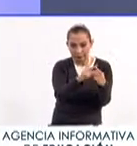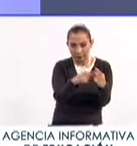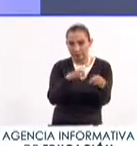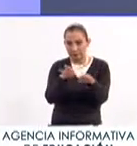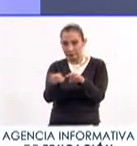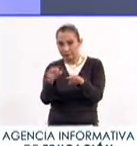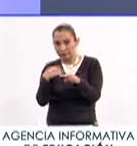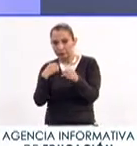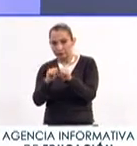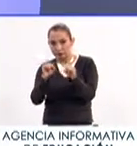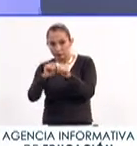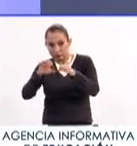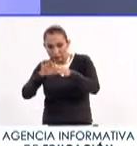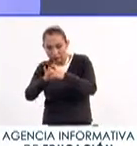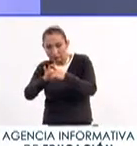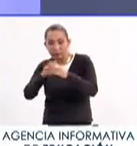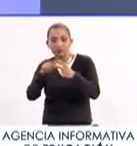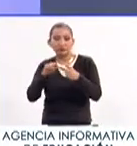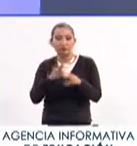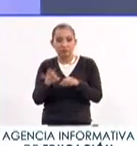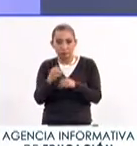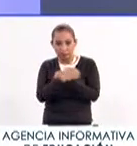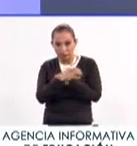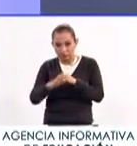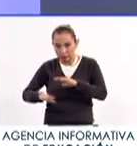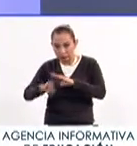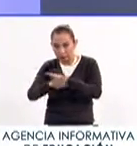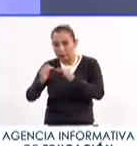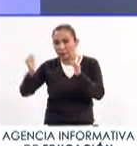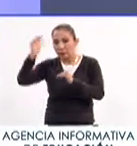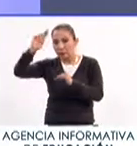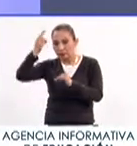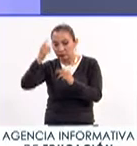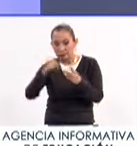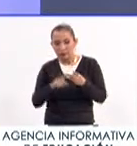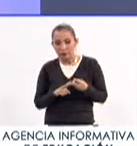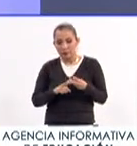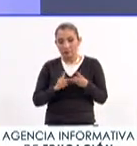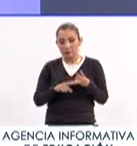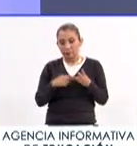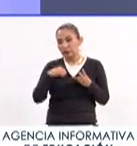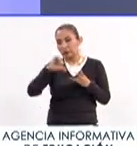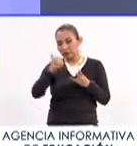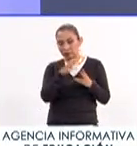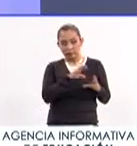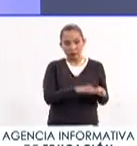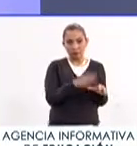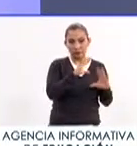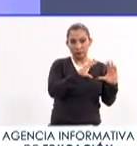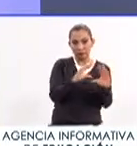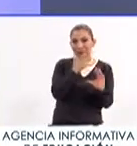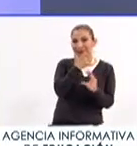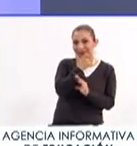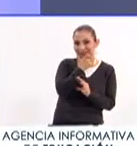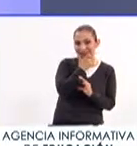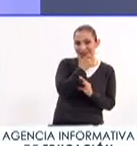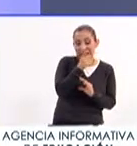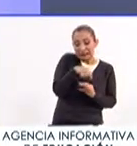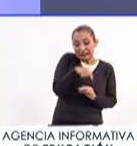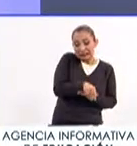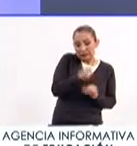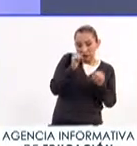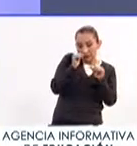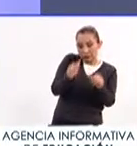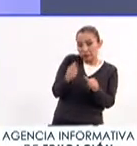en trabajo hacia sociedad, trabajamos para educación básica y superior, y Otra área es la enseñanza del idioma inglés. En ella